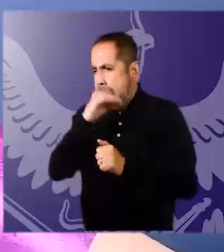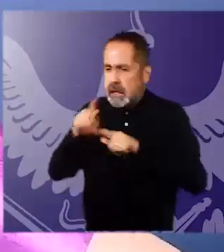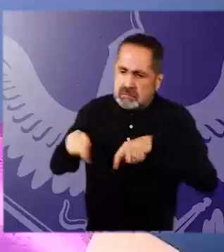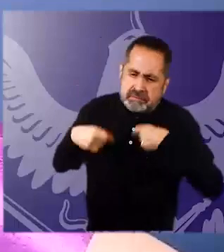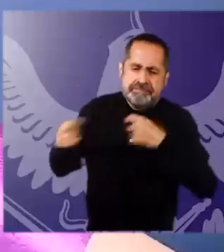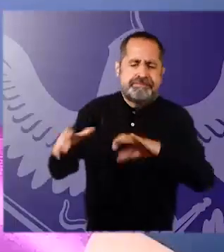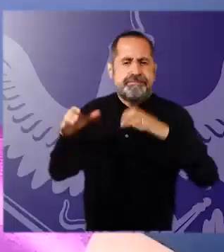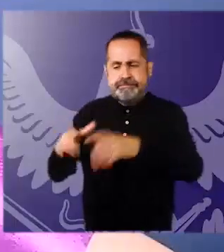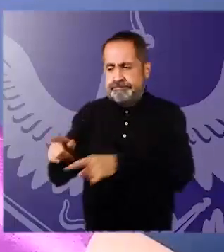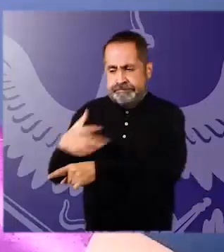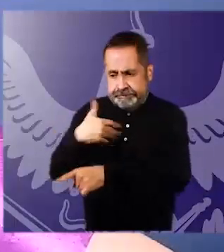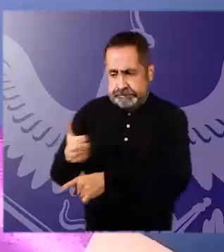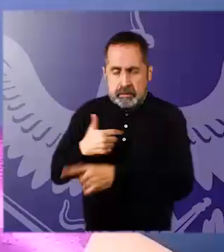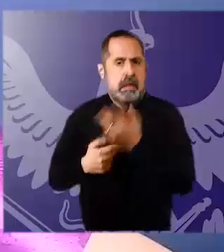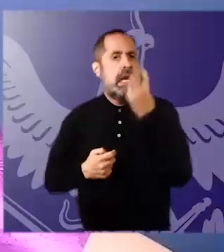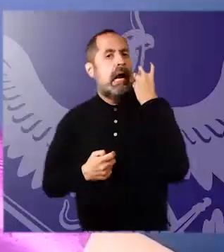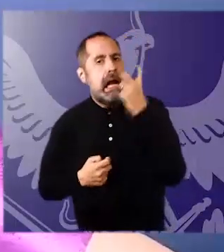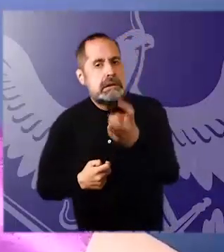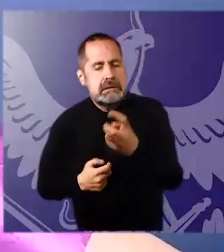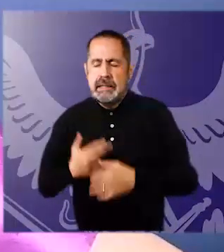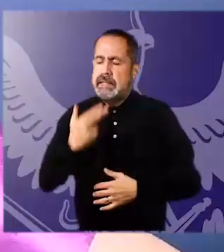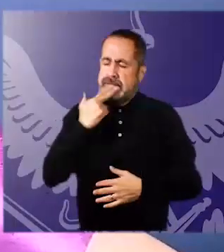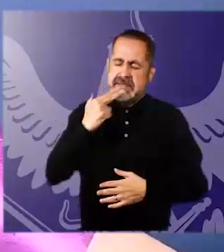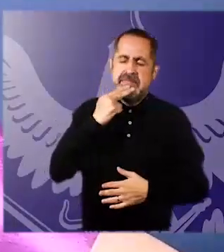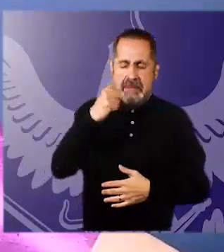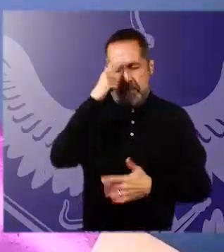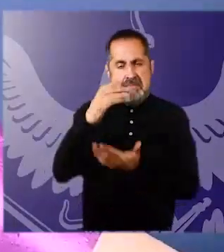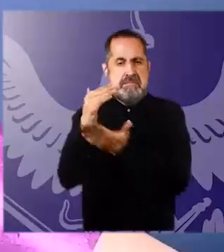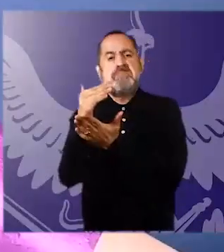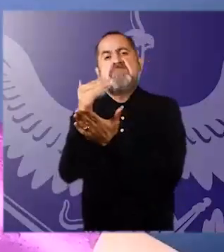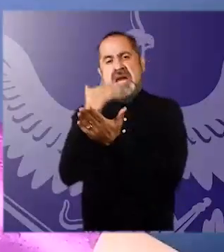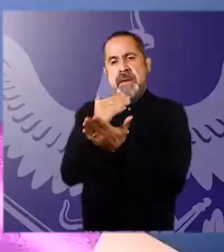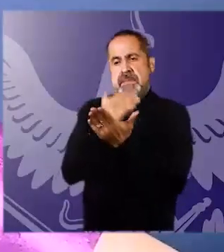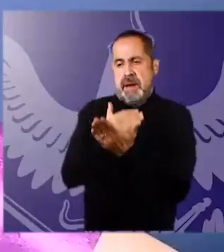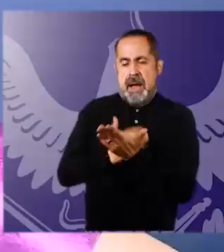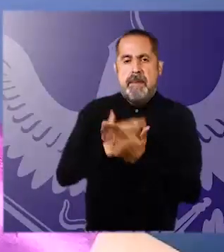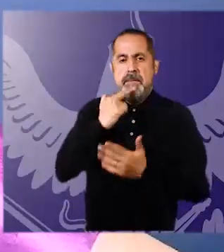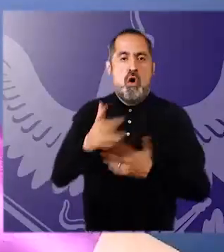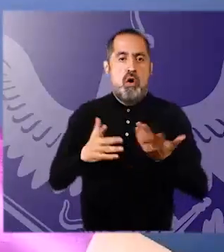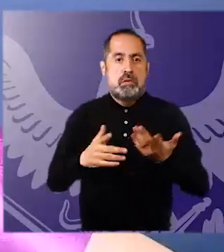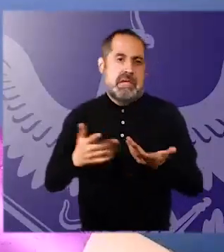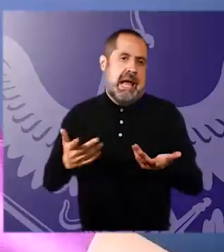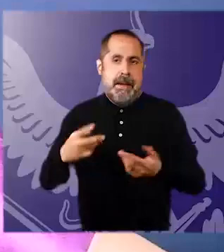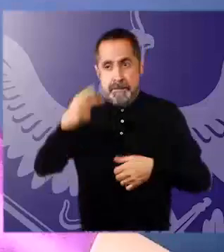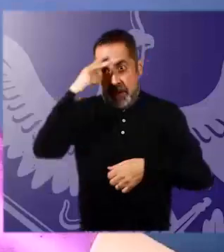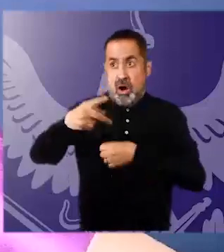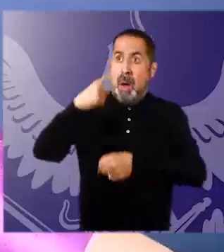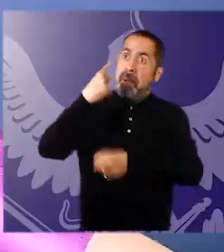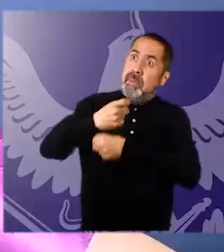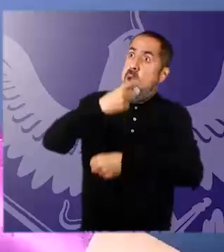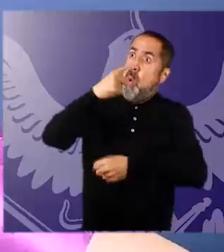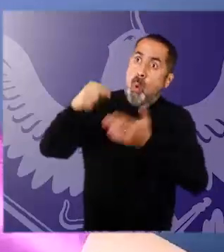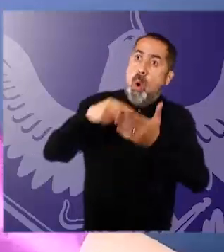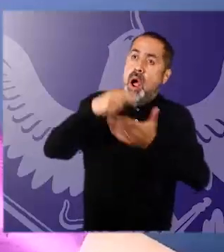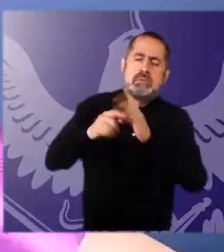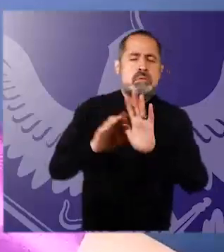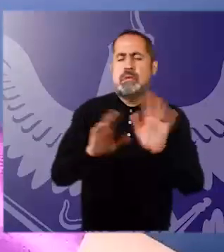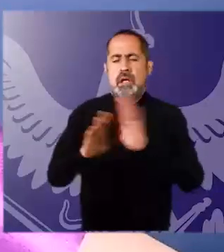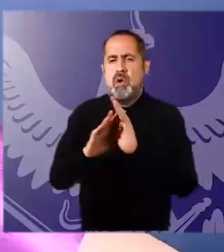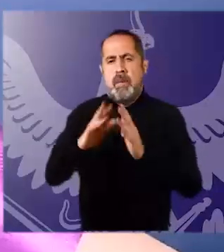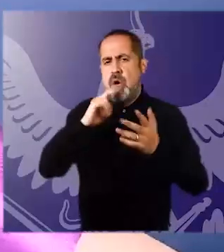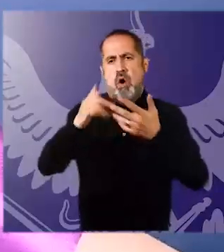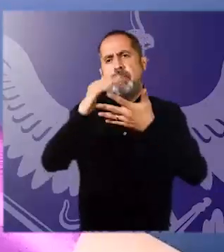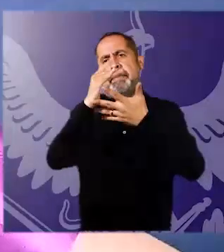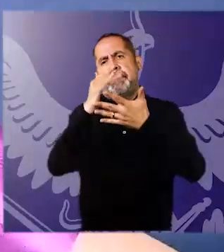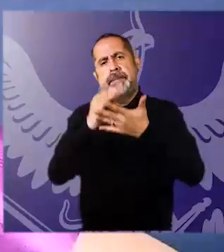cobertura completa anticonceptiva, vamos seguramente a pasar de ser uno de los países que están en